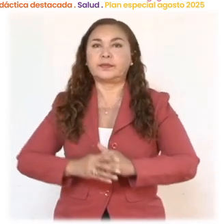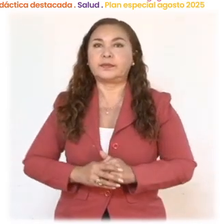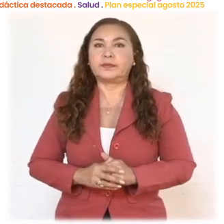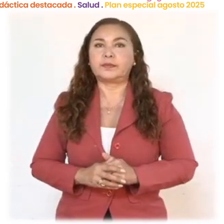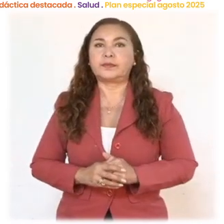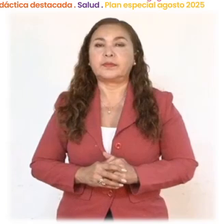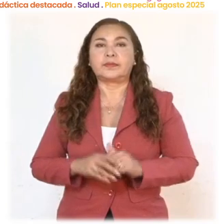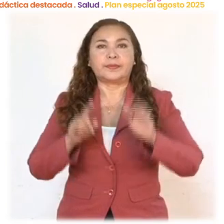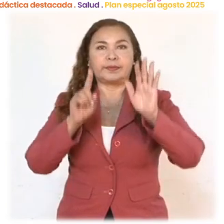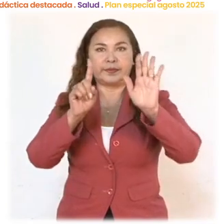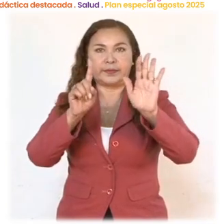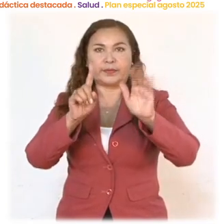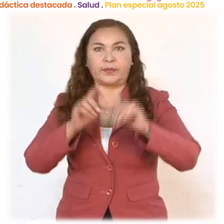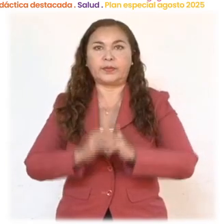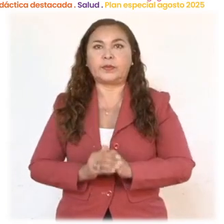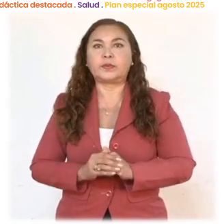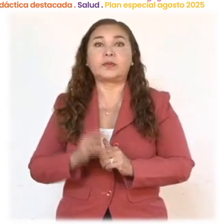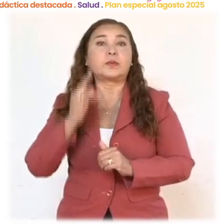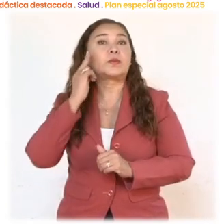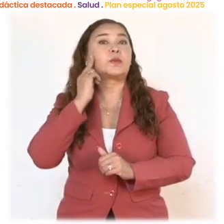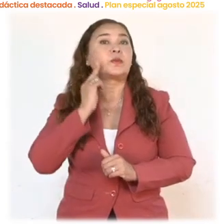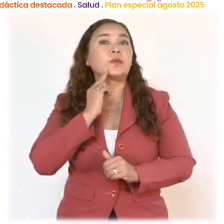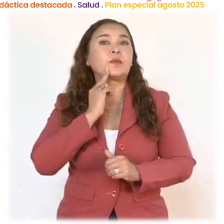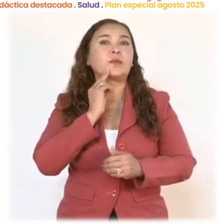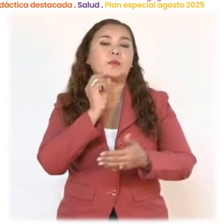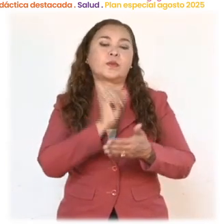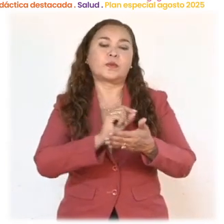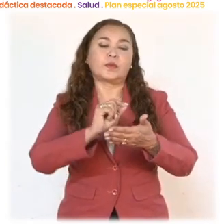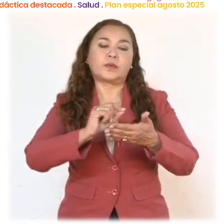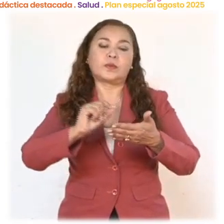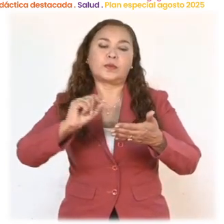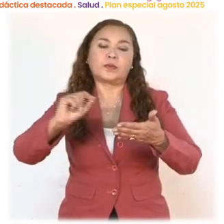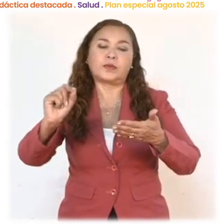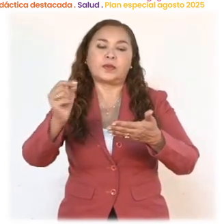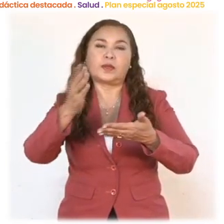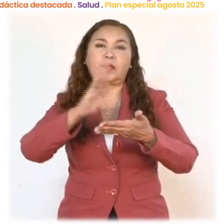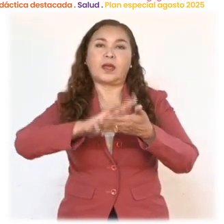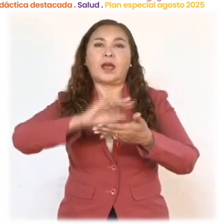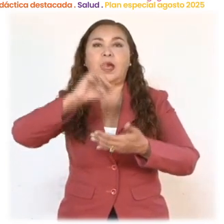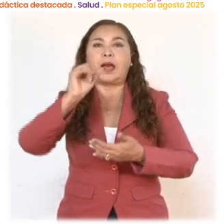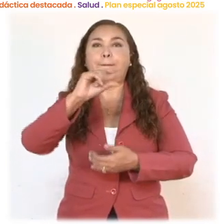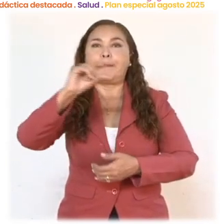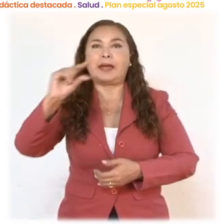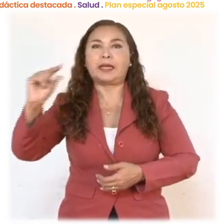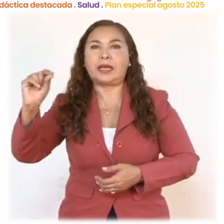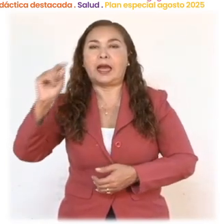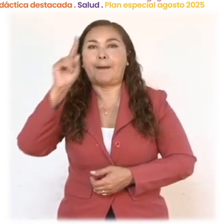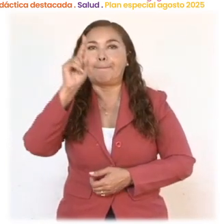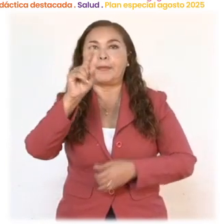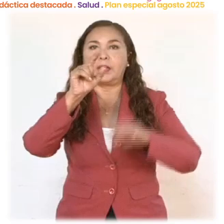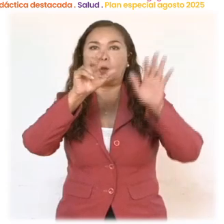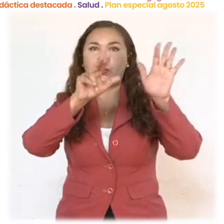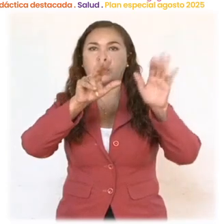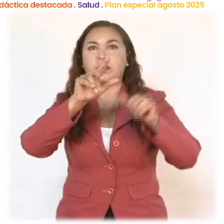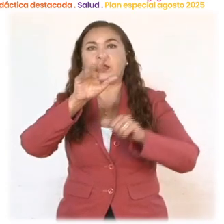1983 día 6 Simón Bolívar escribe la carta de Jamaica